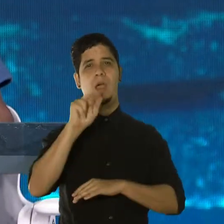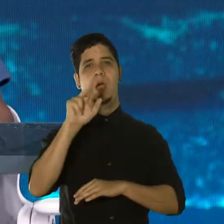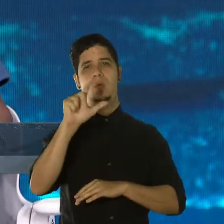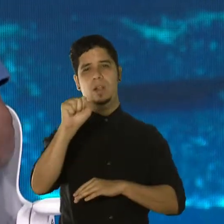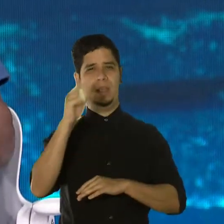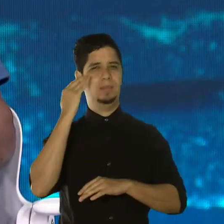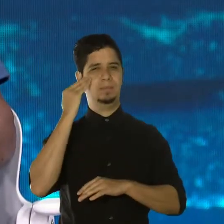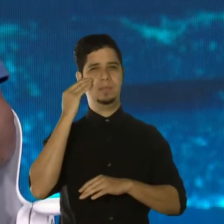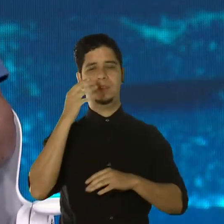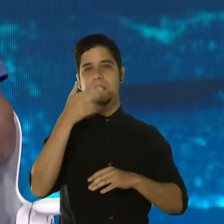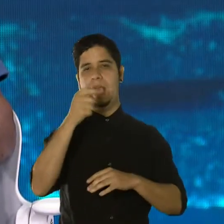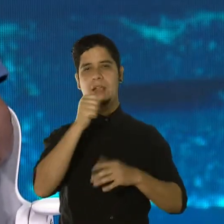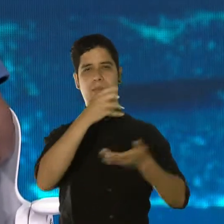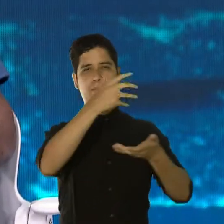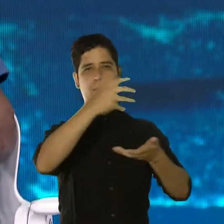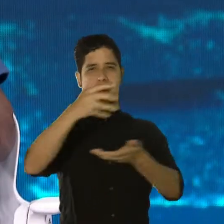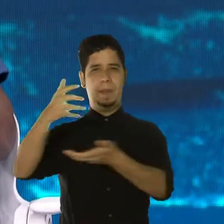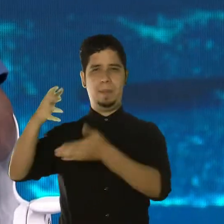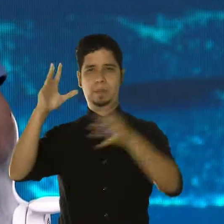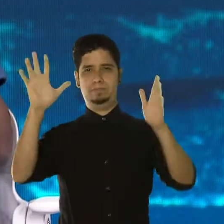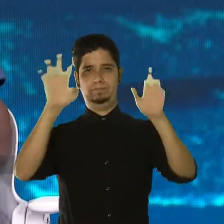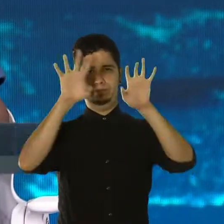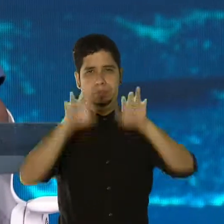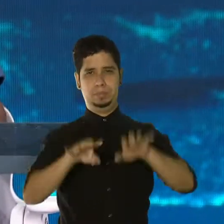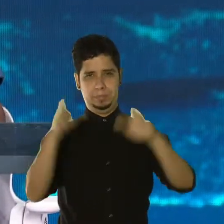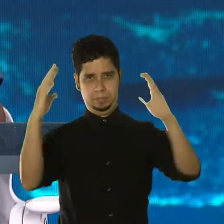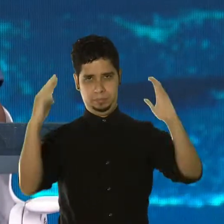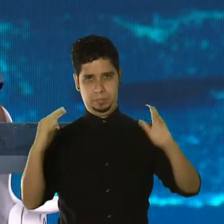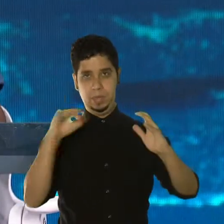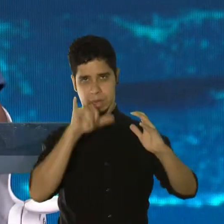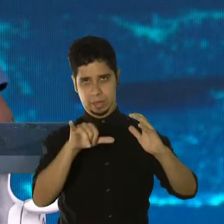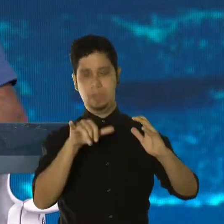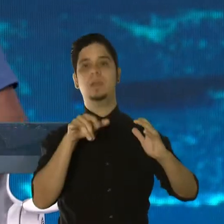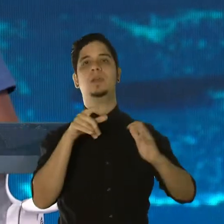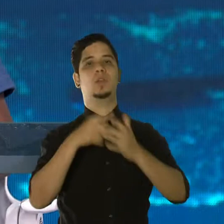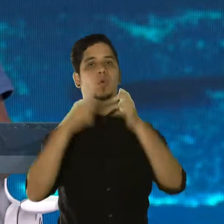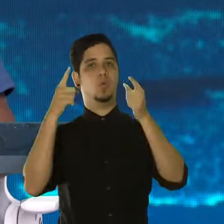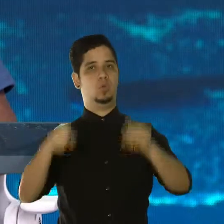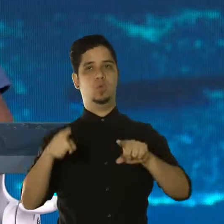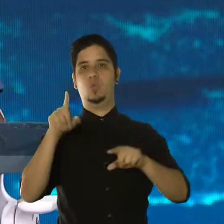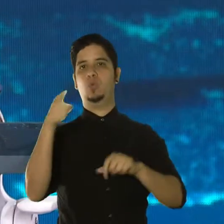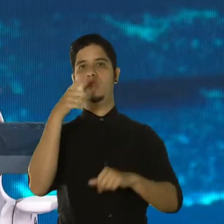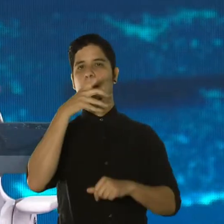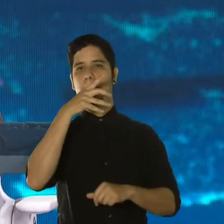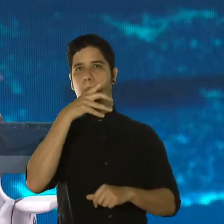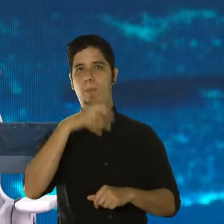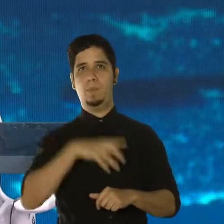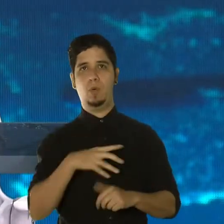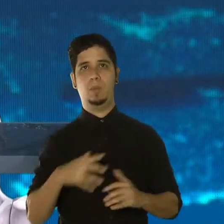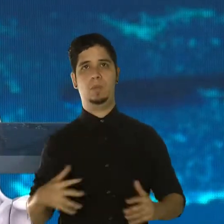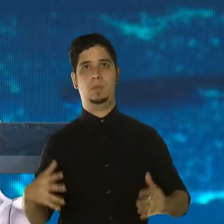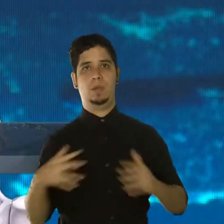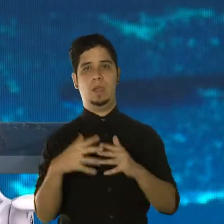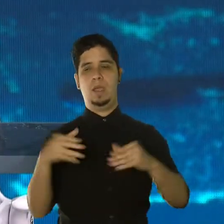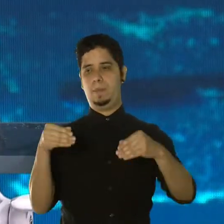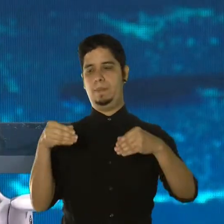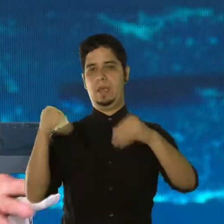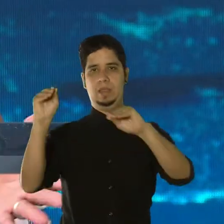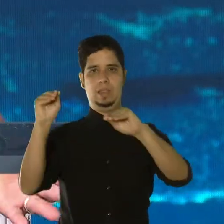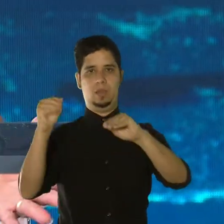megatienda, había una señora embarazada despachando un cilindro de